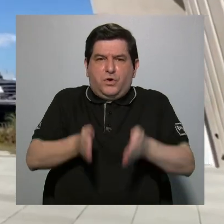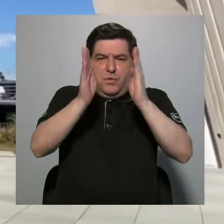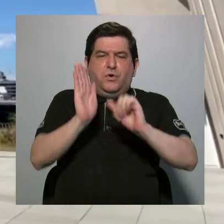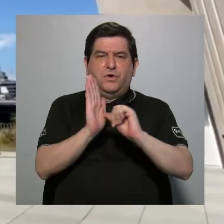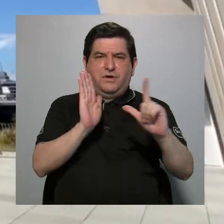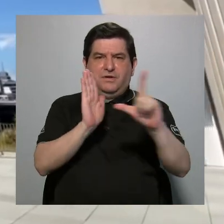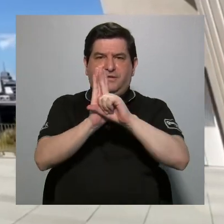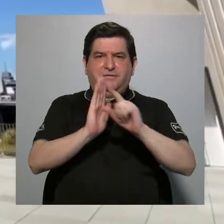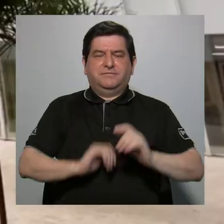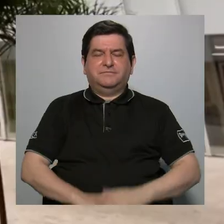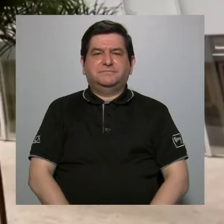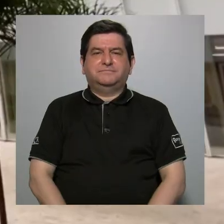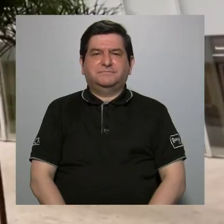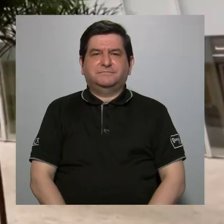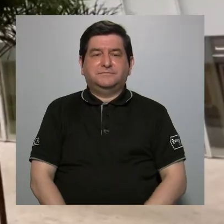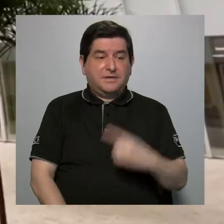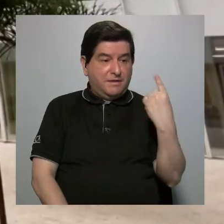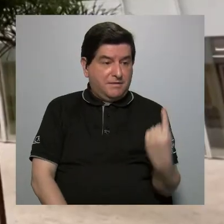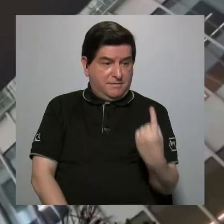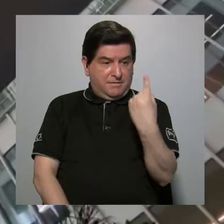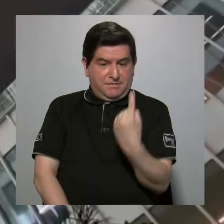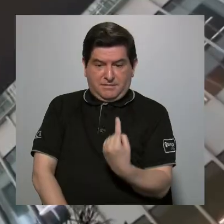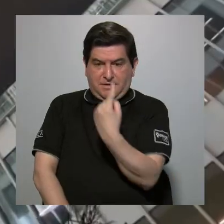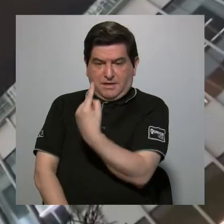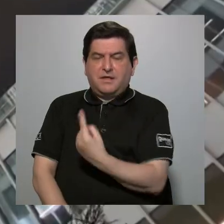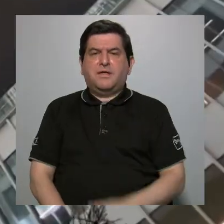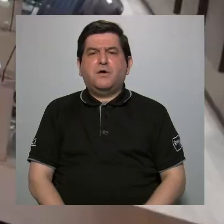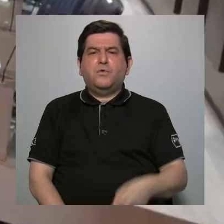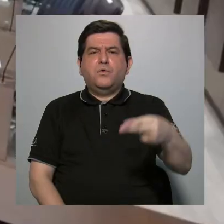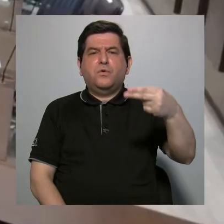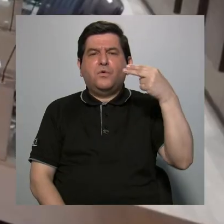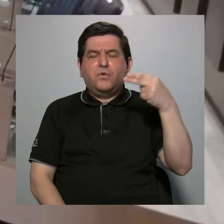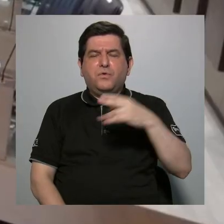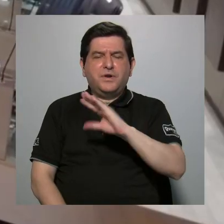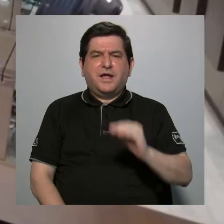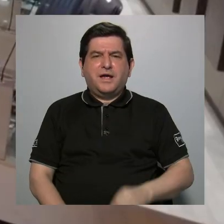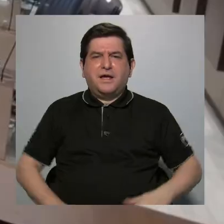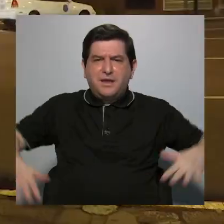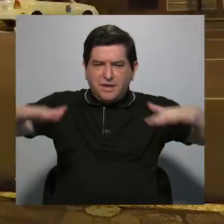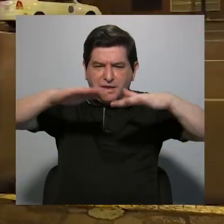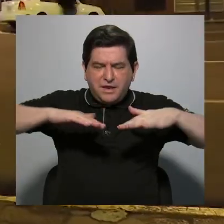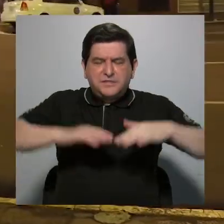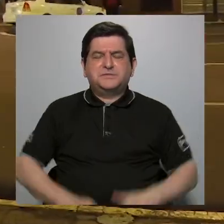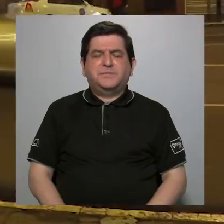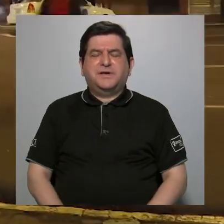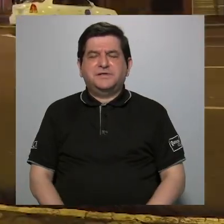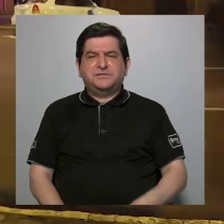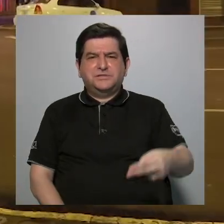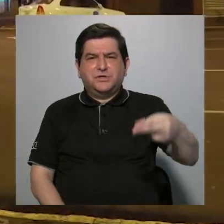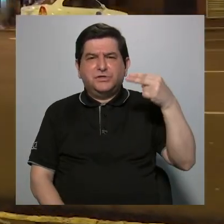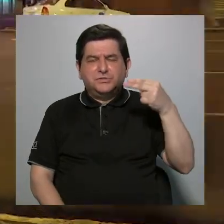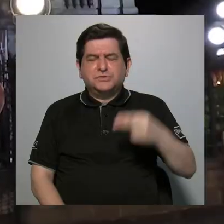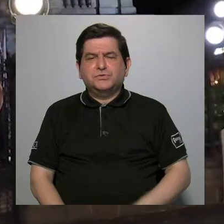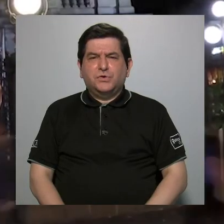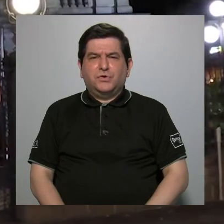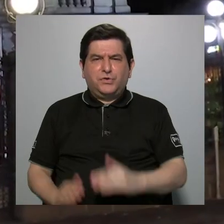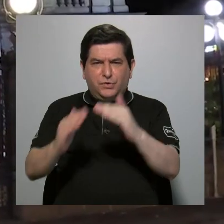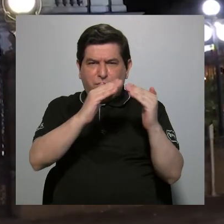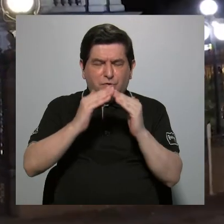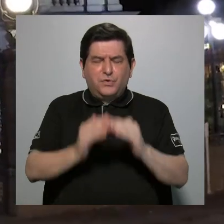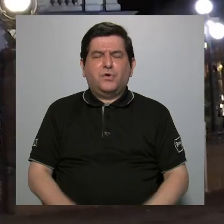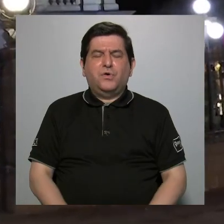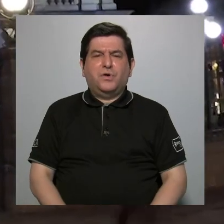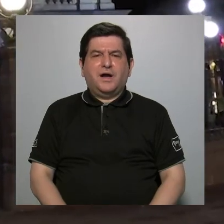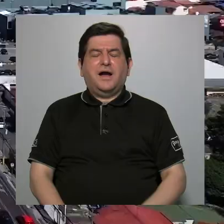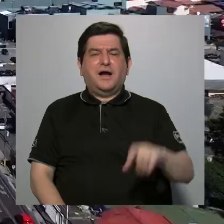de la Asamblea Legislativa. Cada uno de ellos cuenta una historia y crea un paisaje urbano histórico y vibrante que responde